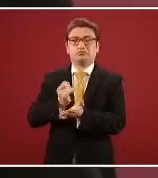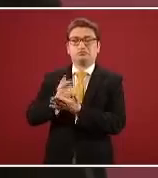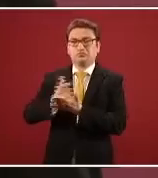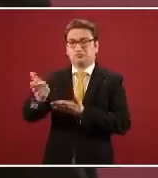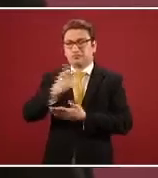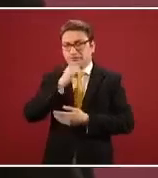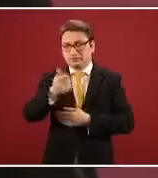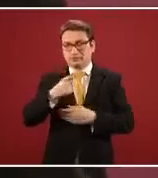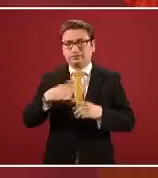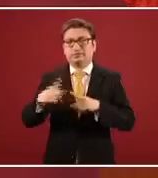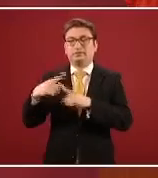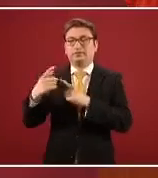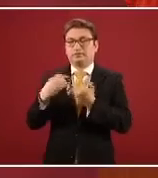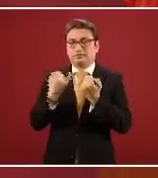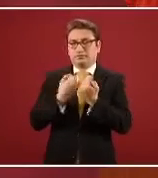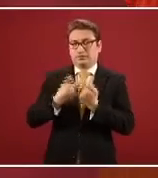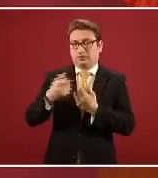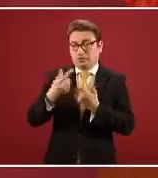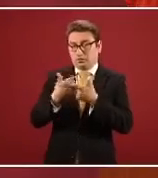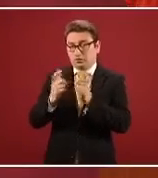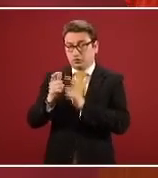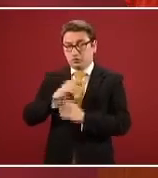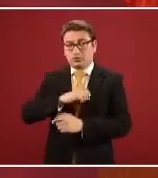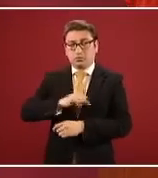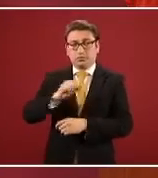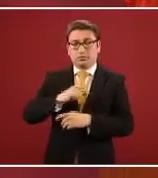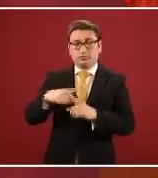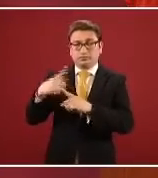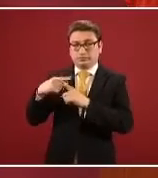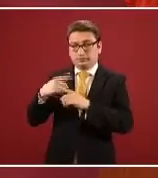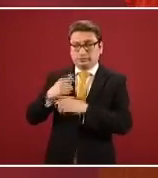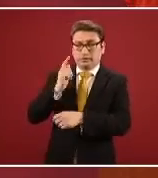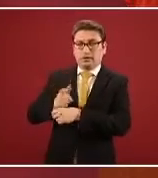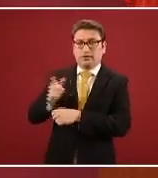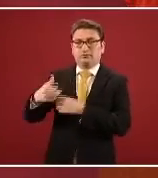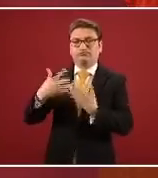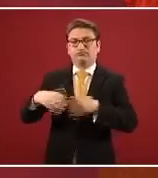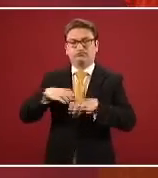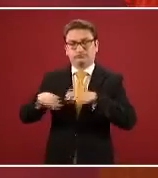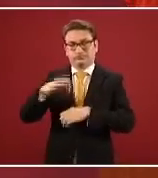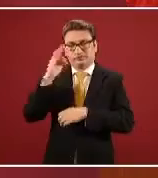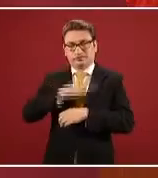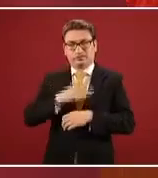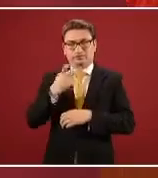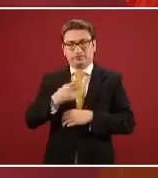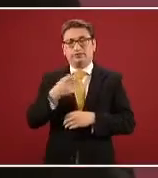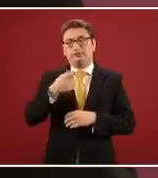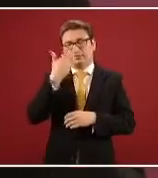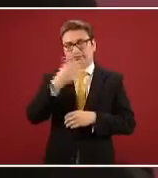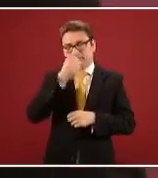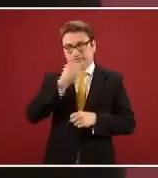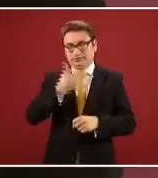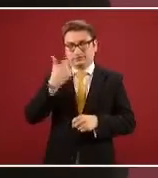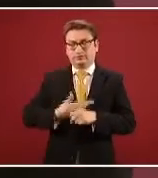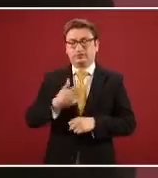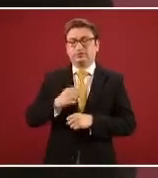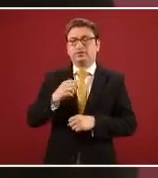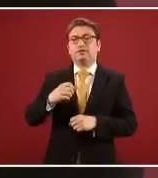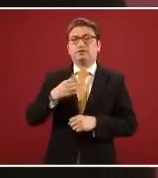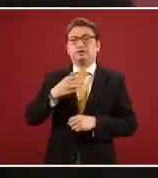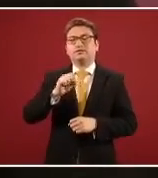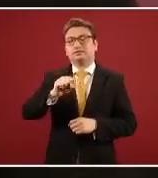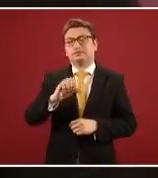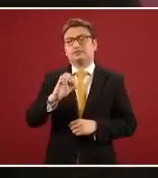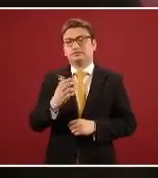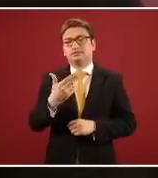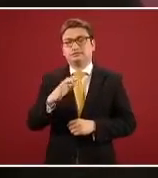operaciones como la estafa maestra no hubieran sido posibles sin la generación de empresas fachada. El secretario de Hacienda, Arturo Herrera, ha hecho